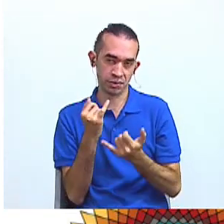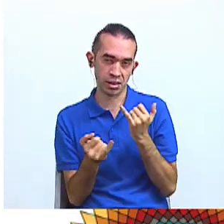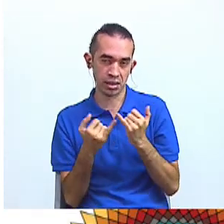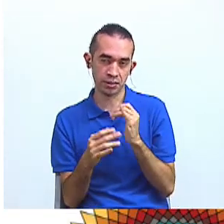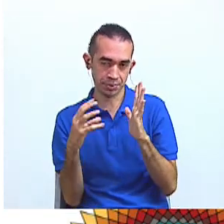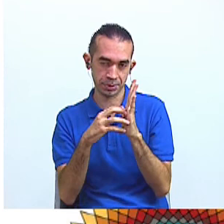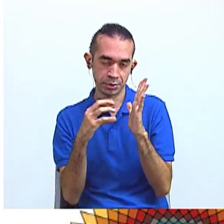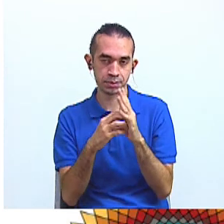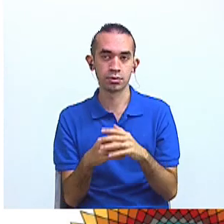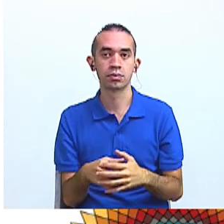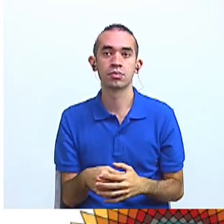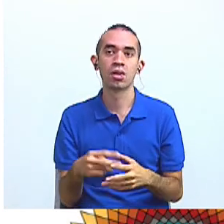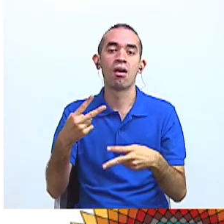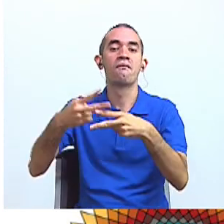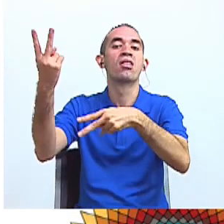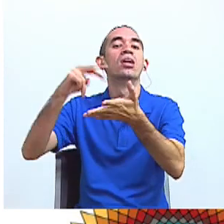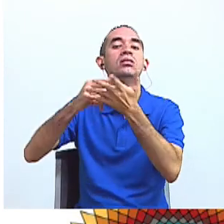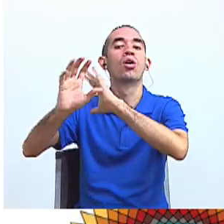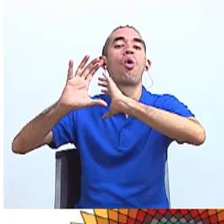con el exterior para el niño.